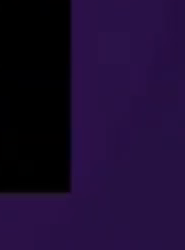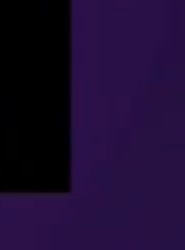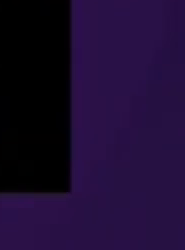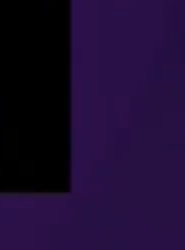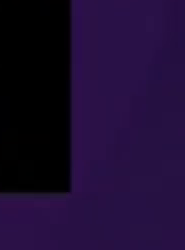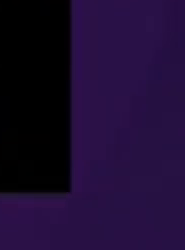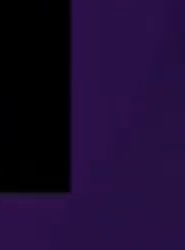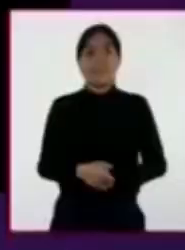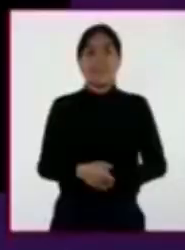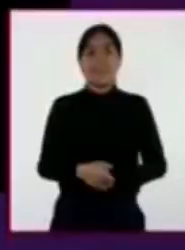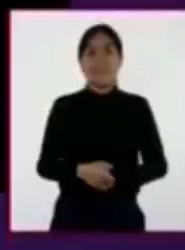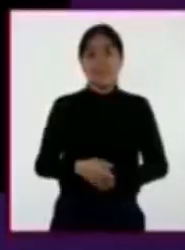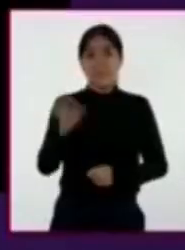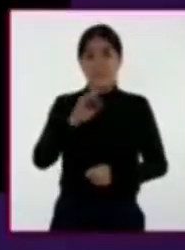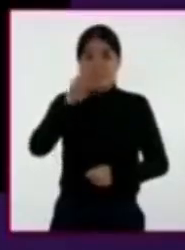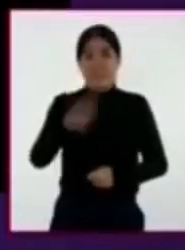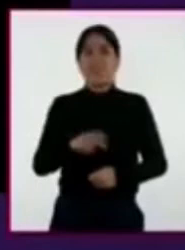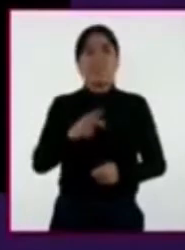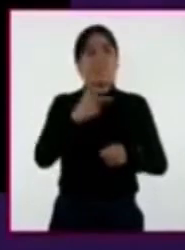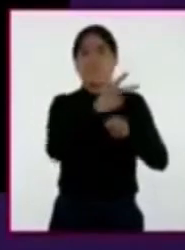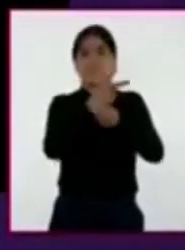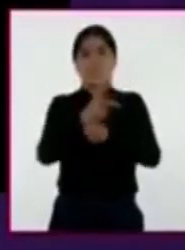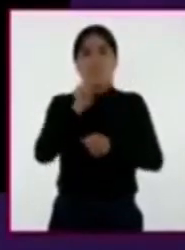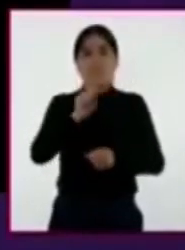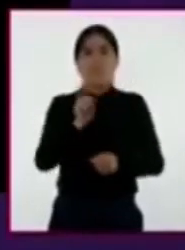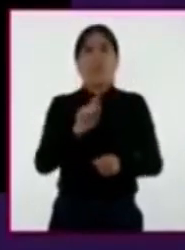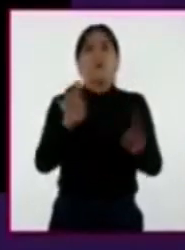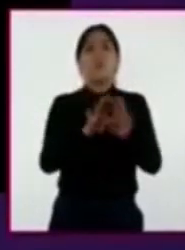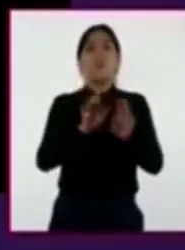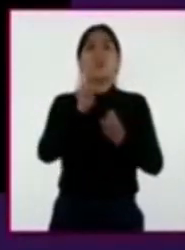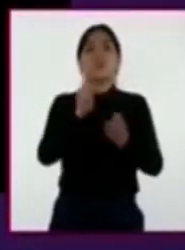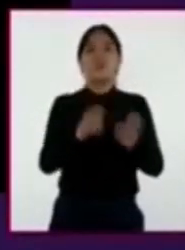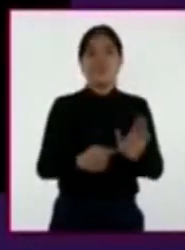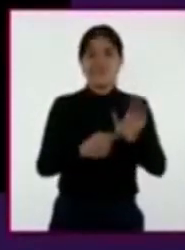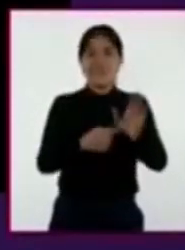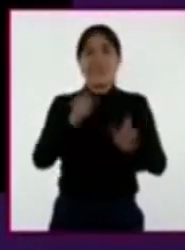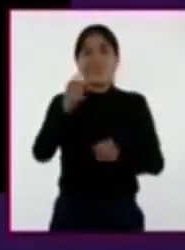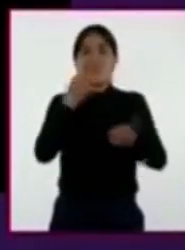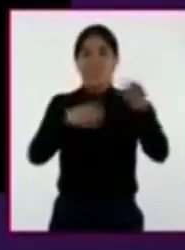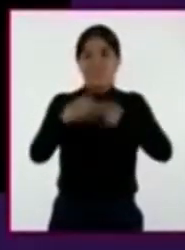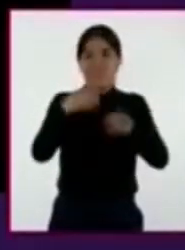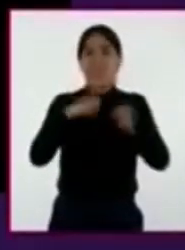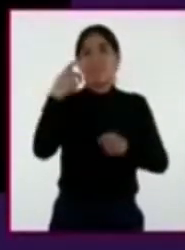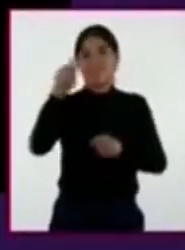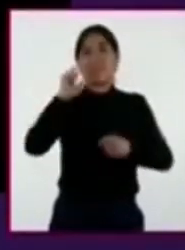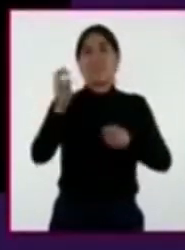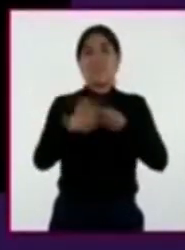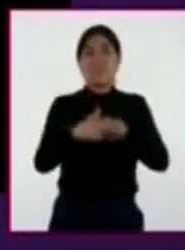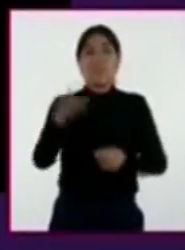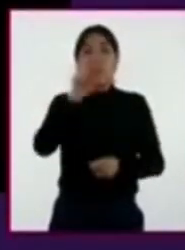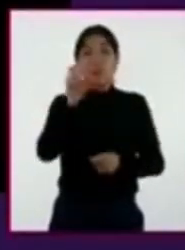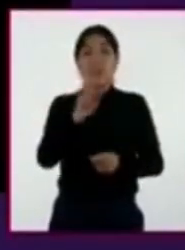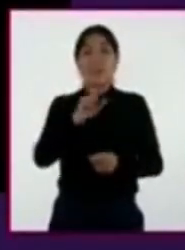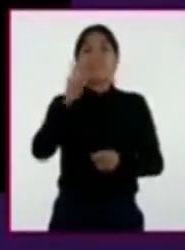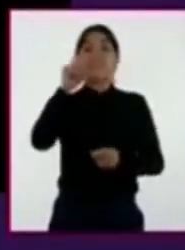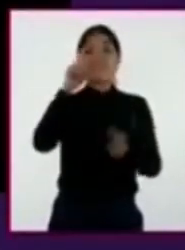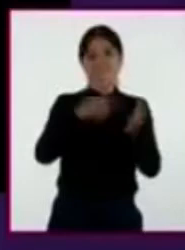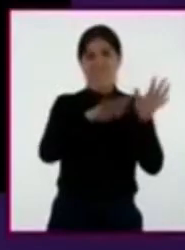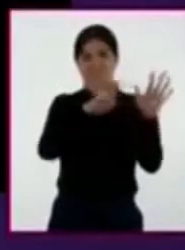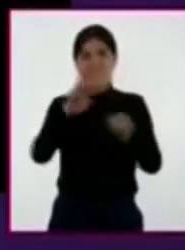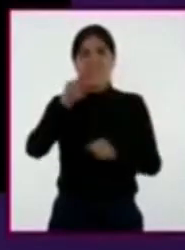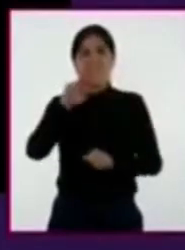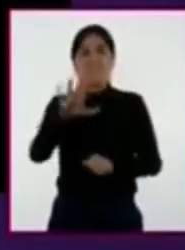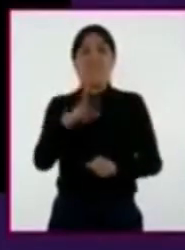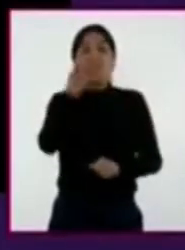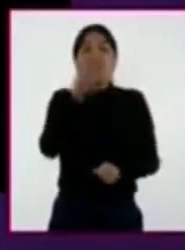Que en realidad no era un video, iba a ser un performance en Yugoslavia. Y cuando llega el 85, yo creo que